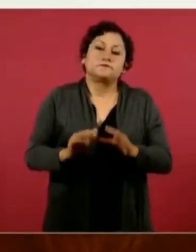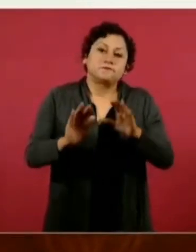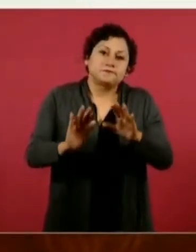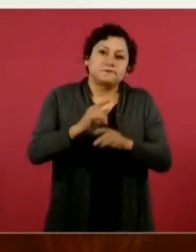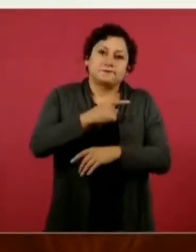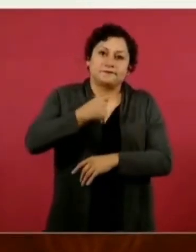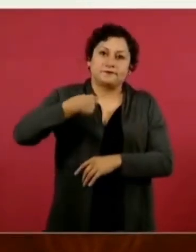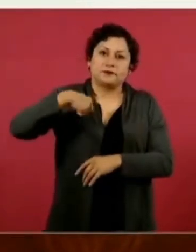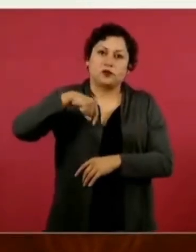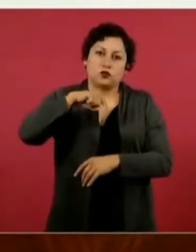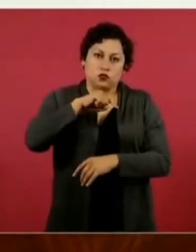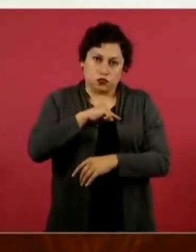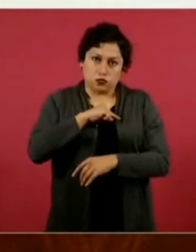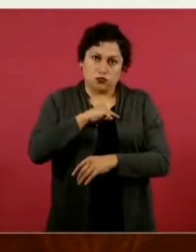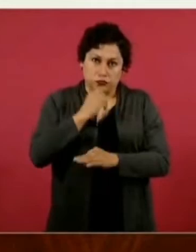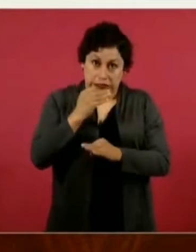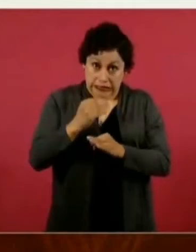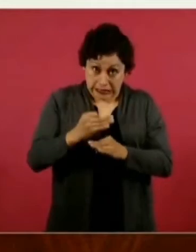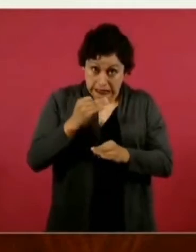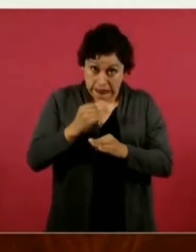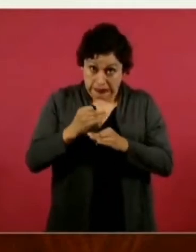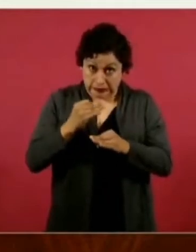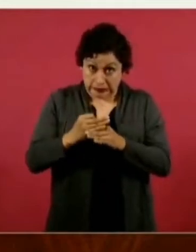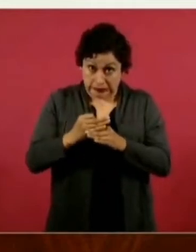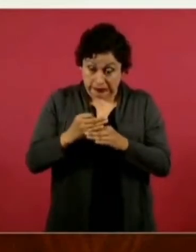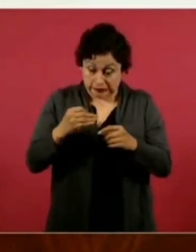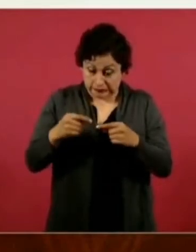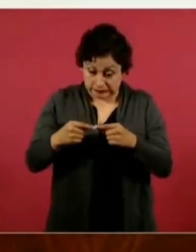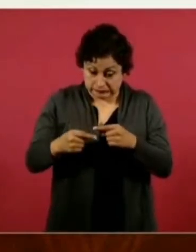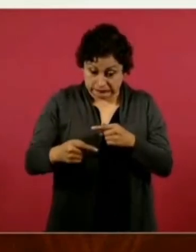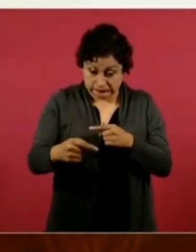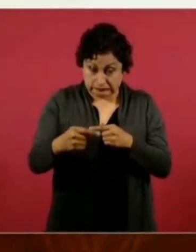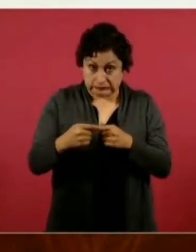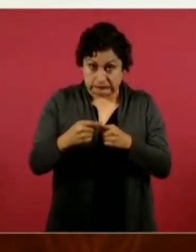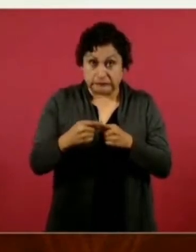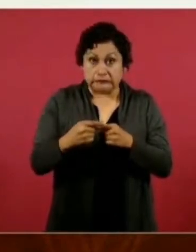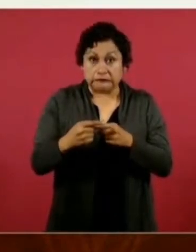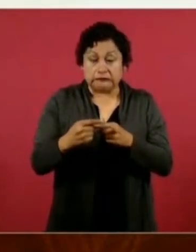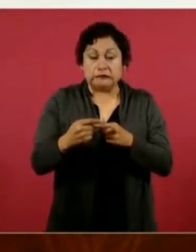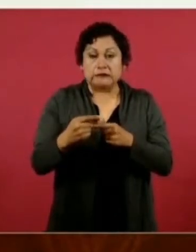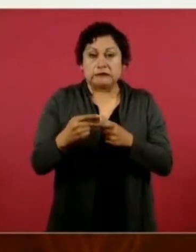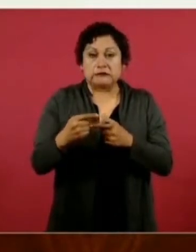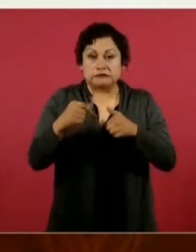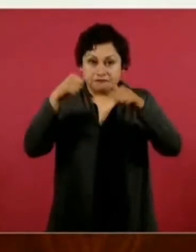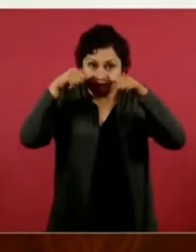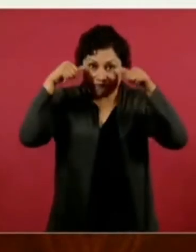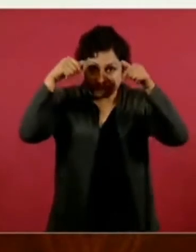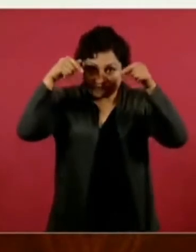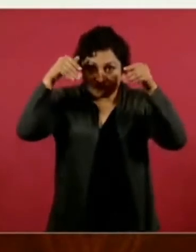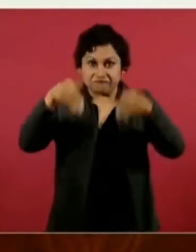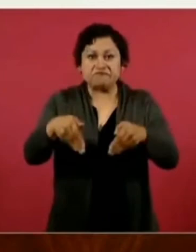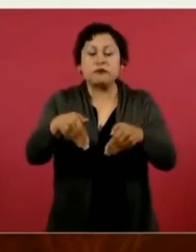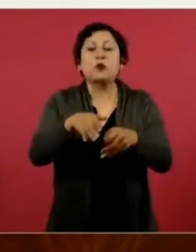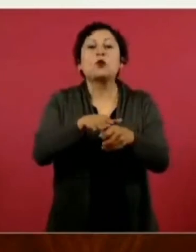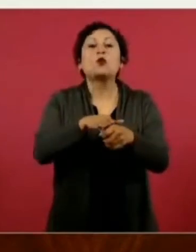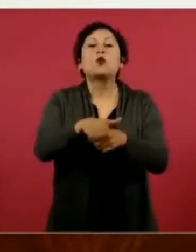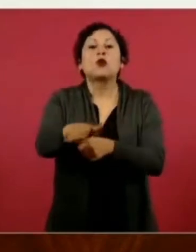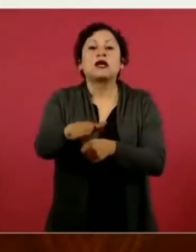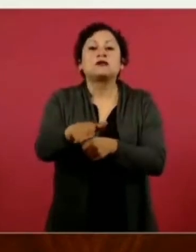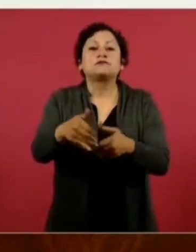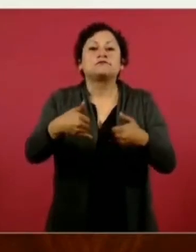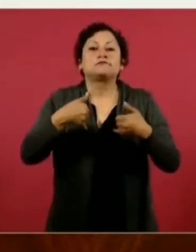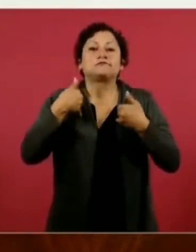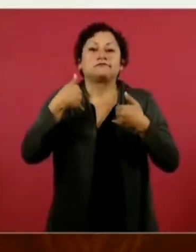dedicados en estos últimos días a buscar a los jóvenes, porque eso es lo más importante,